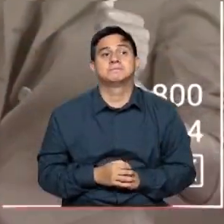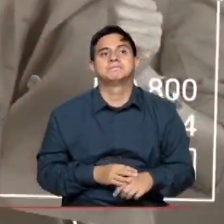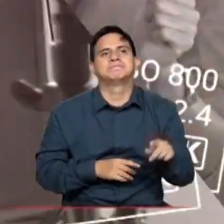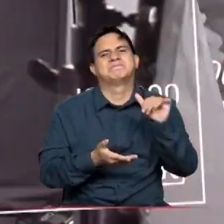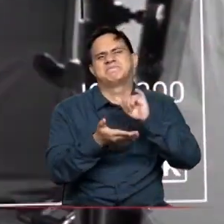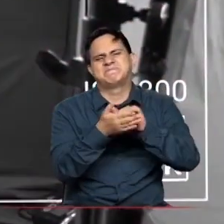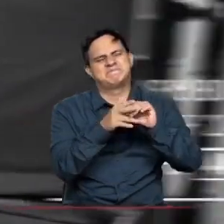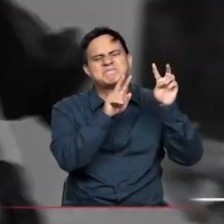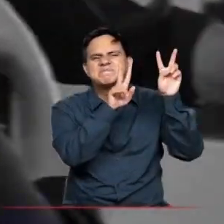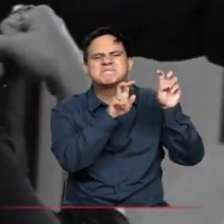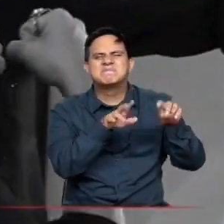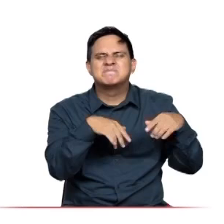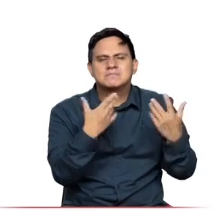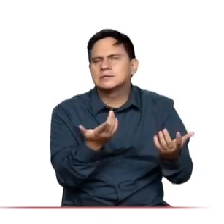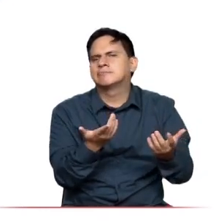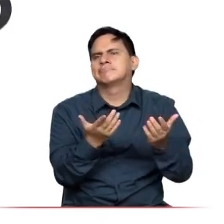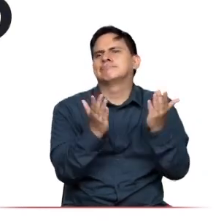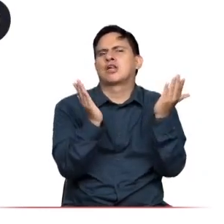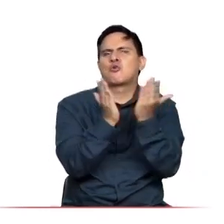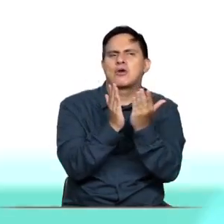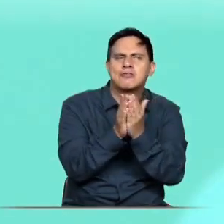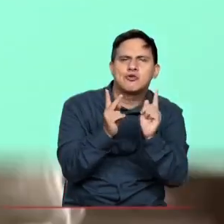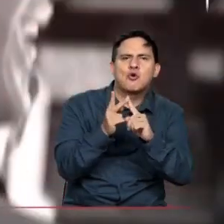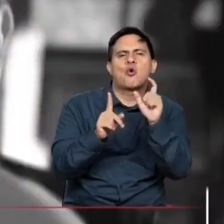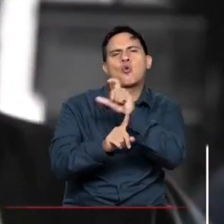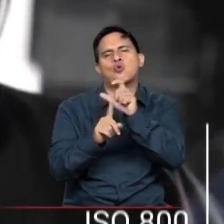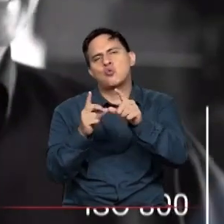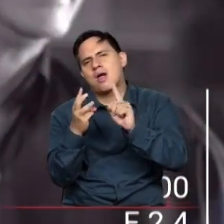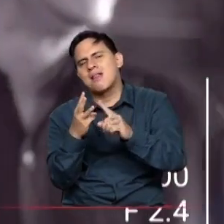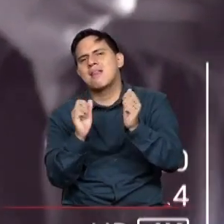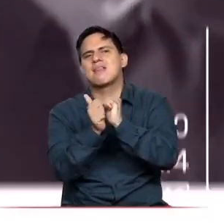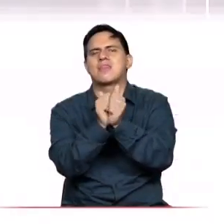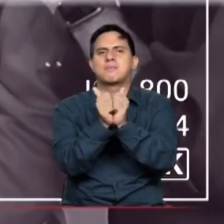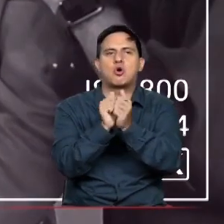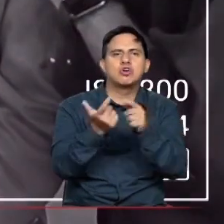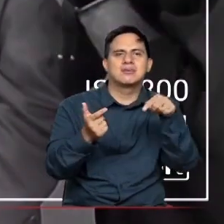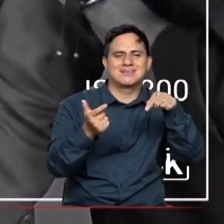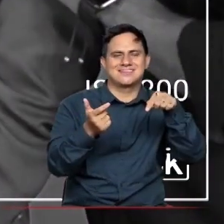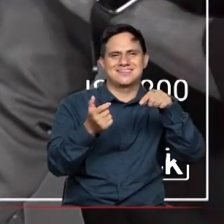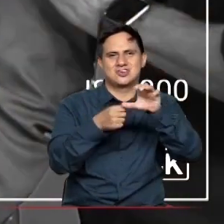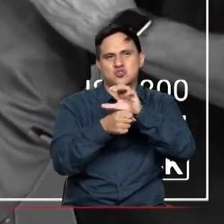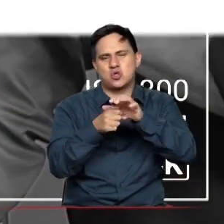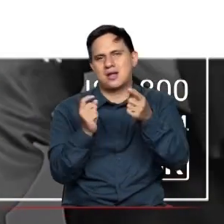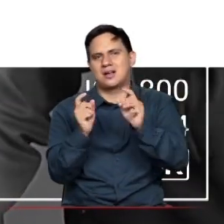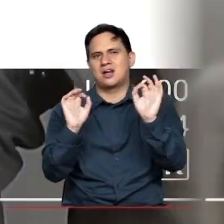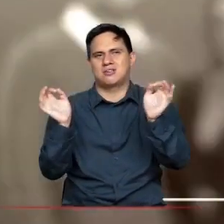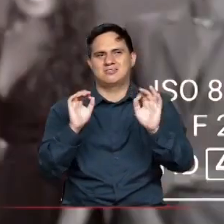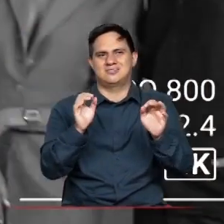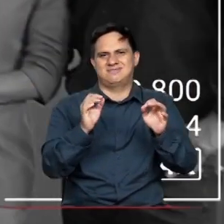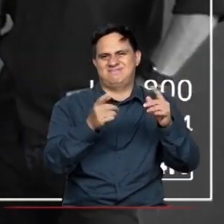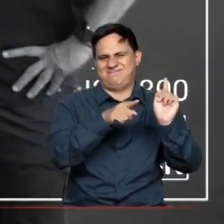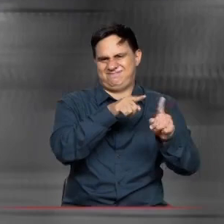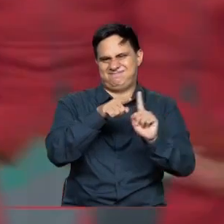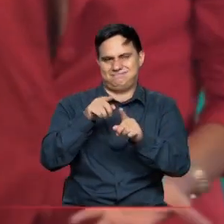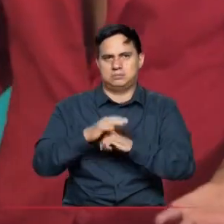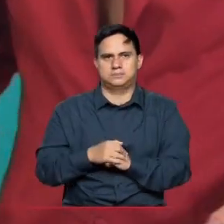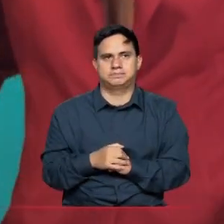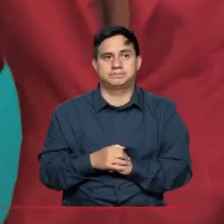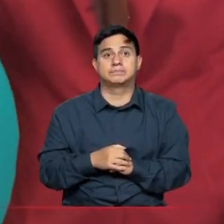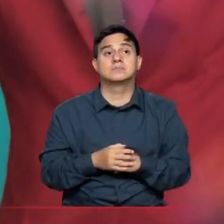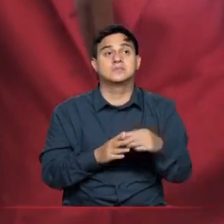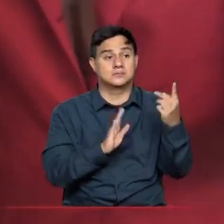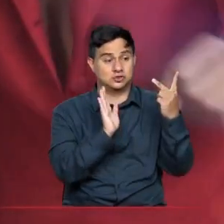de distintos temas como contenido educativo, cultural, deportivo, de ciudad y de entretenimiento. Una producción que desde